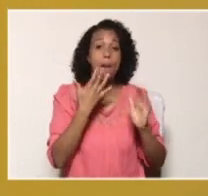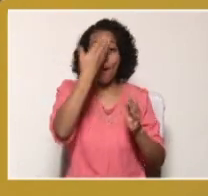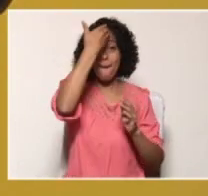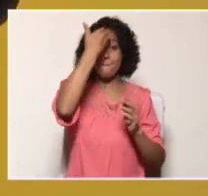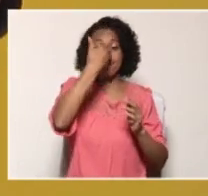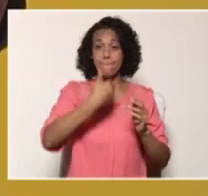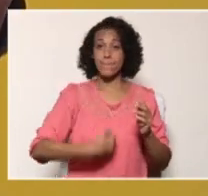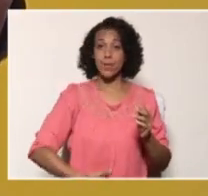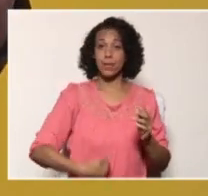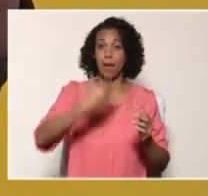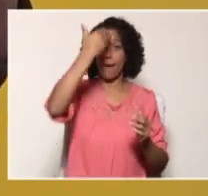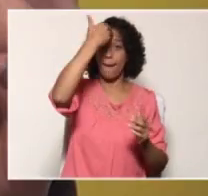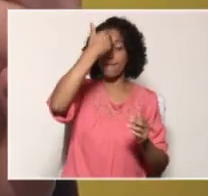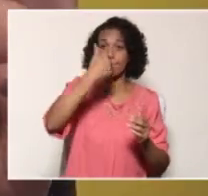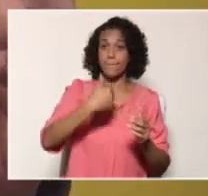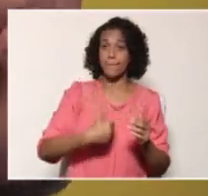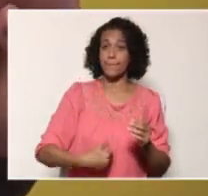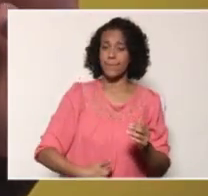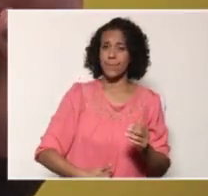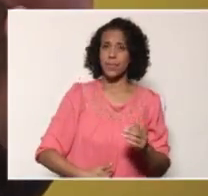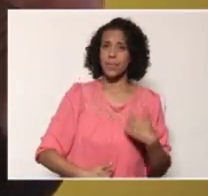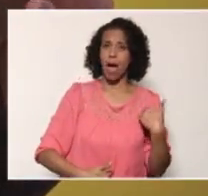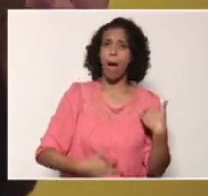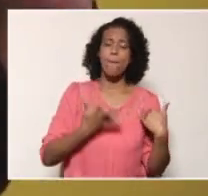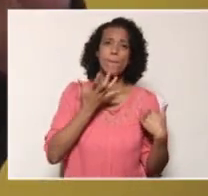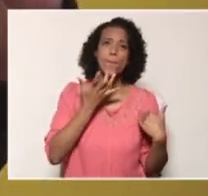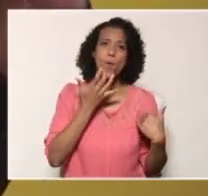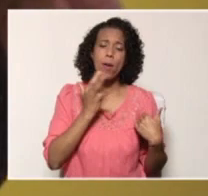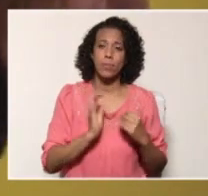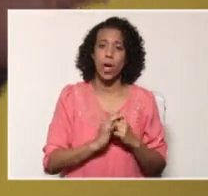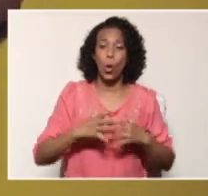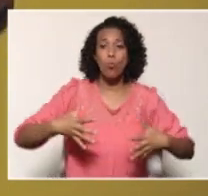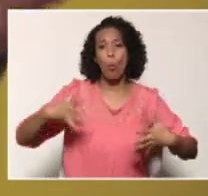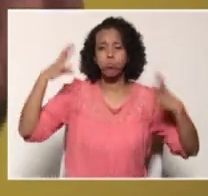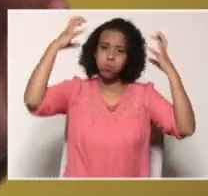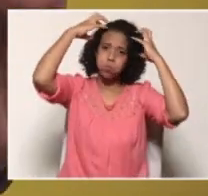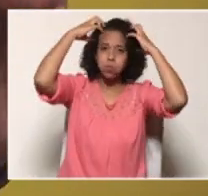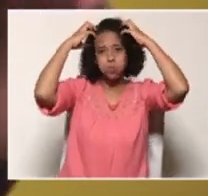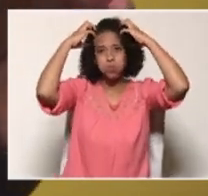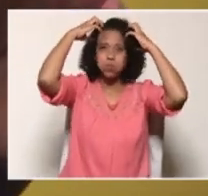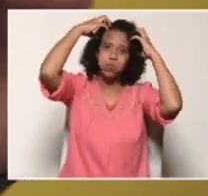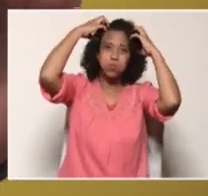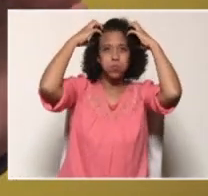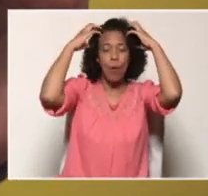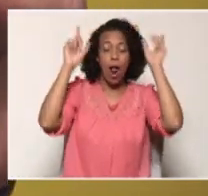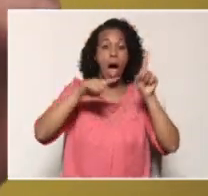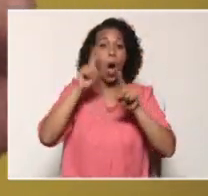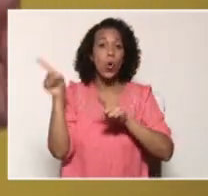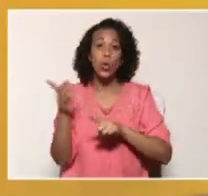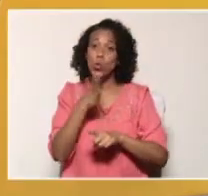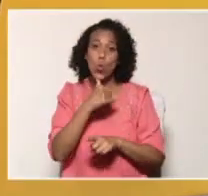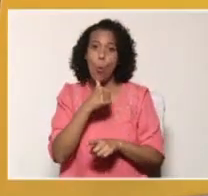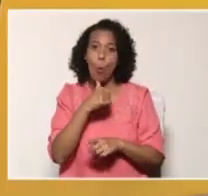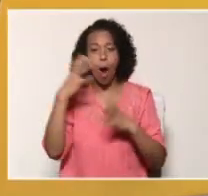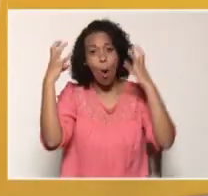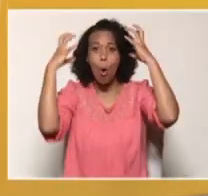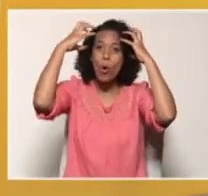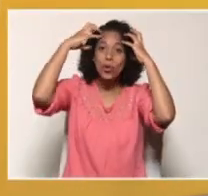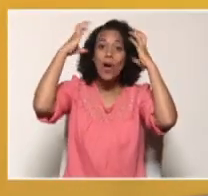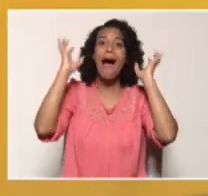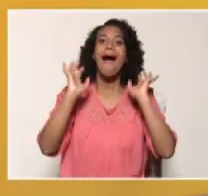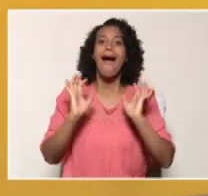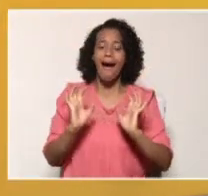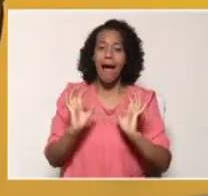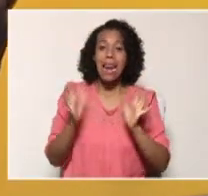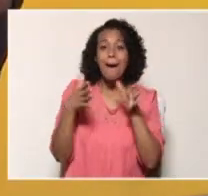mejor en esta imagen aparece, es como un oso, ¿verdad? Aparece un oso y en la otra imagen no aparece. De este